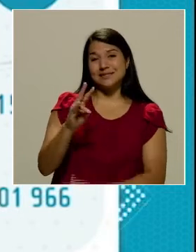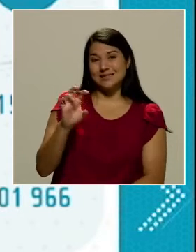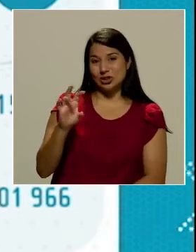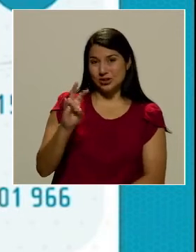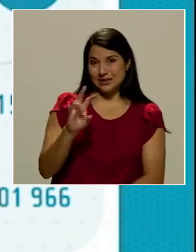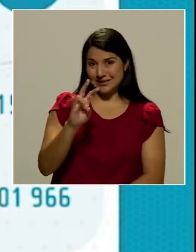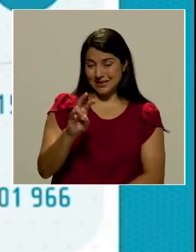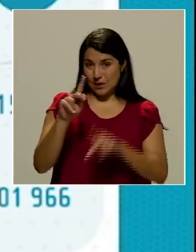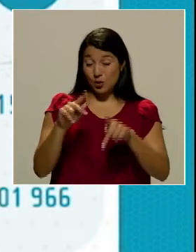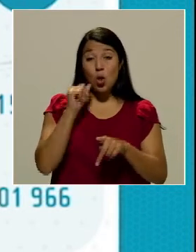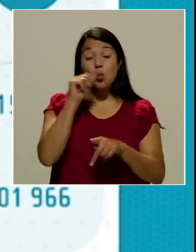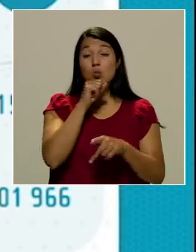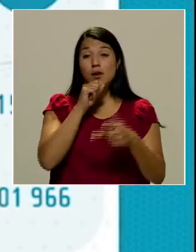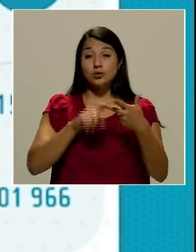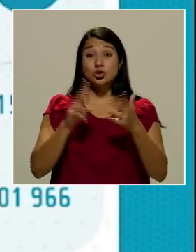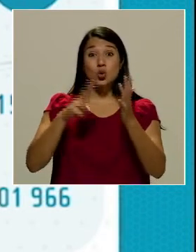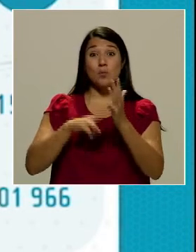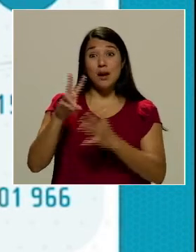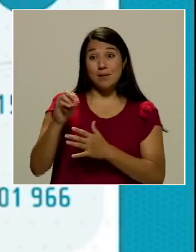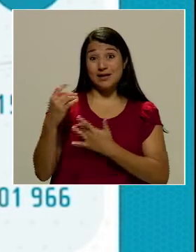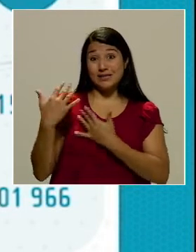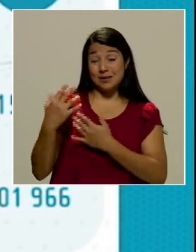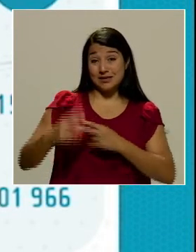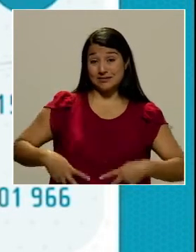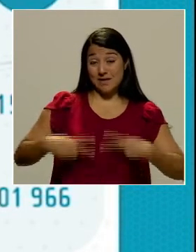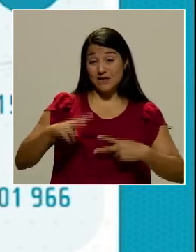206.767, mientras que en el 2020 la expectativa de vida es de